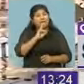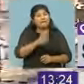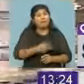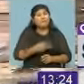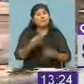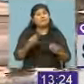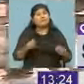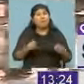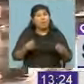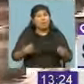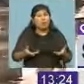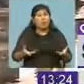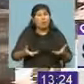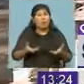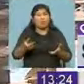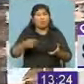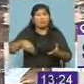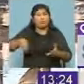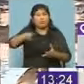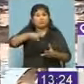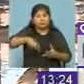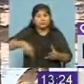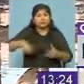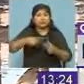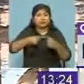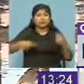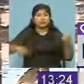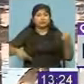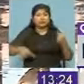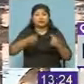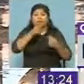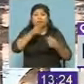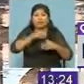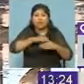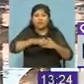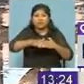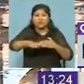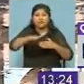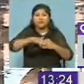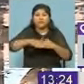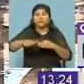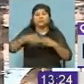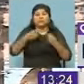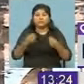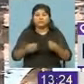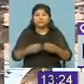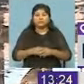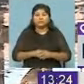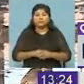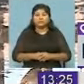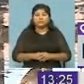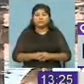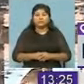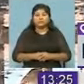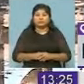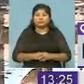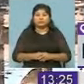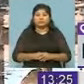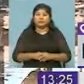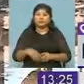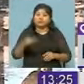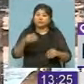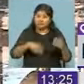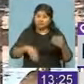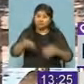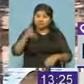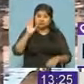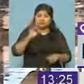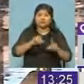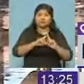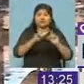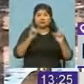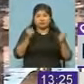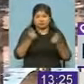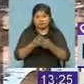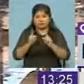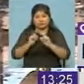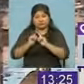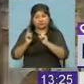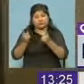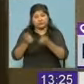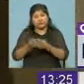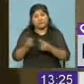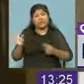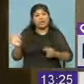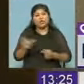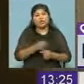en el establecimiento bueno sobre todo en la inundación que entró a toda la sala las todas las dependencias de la institución